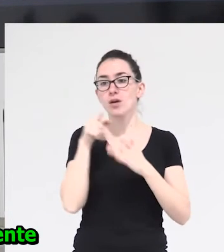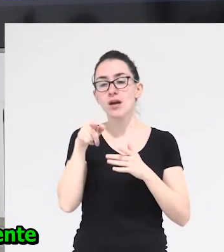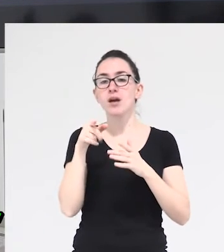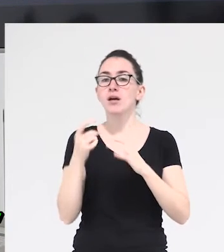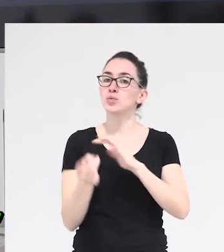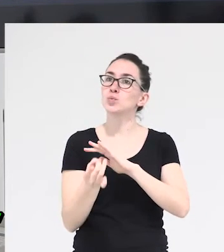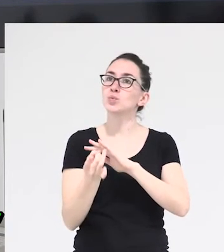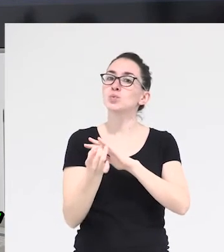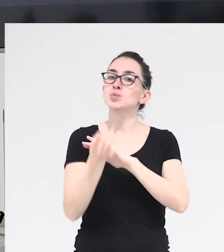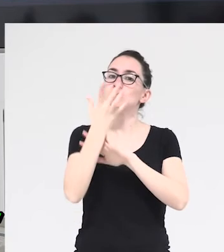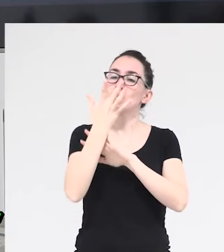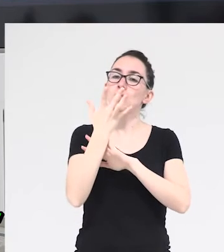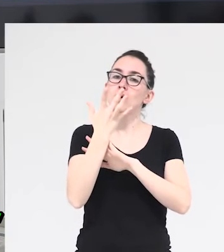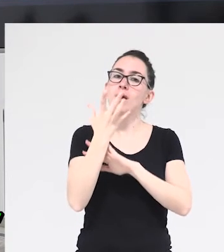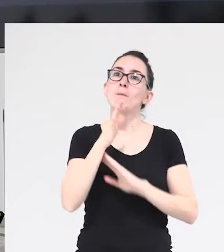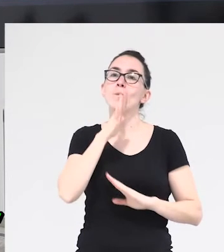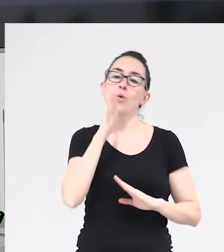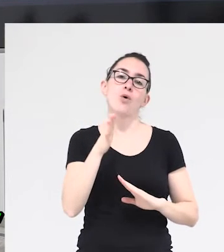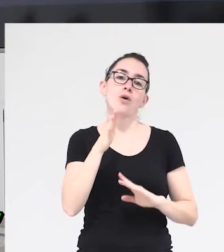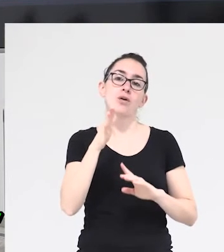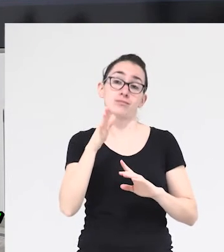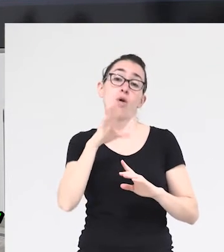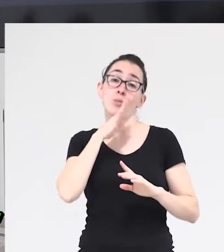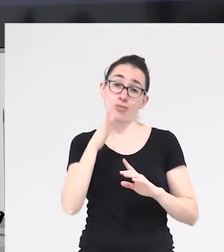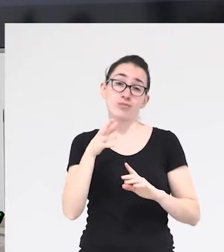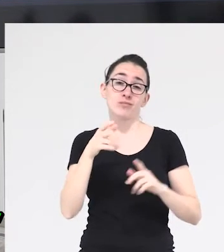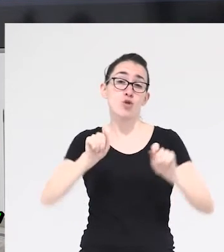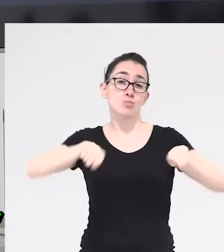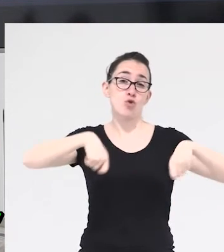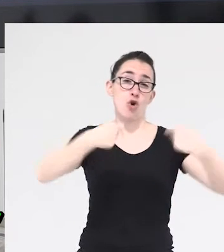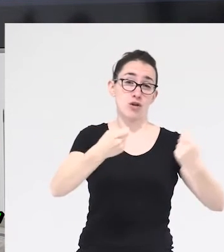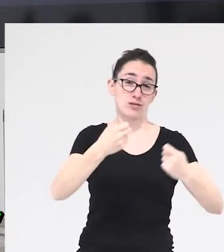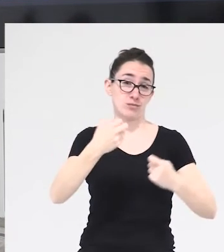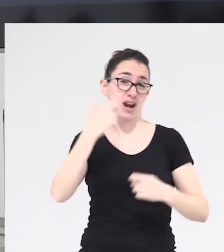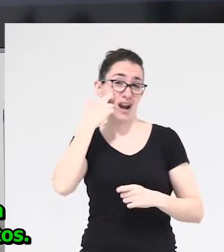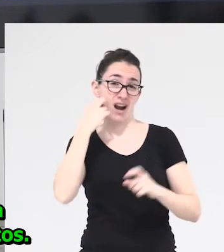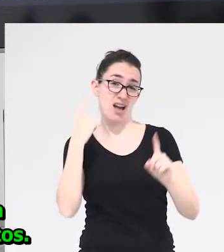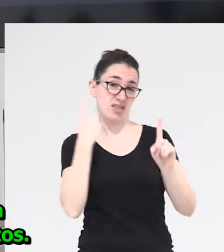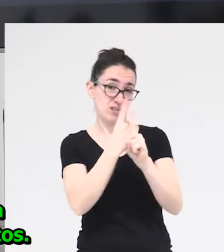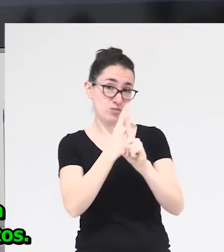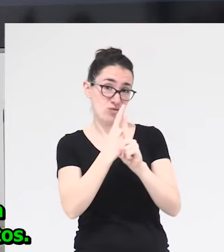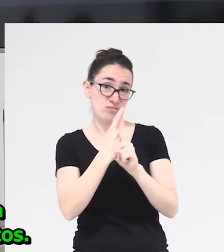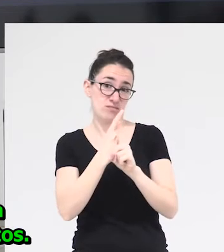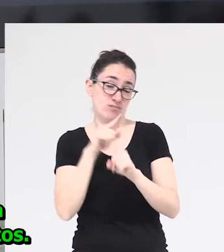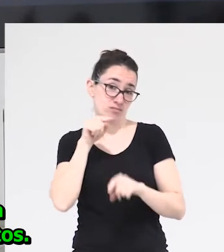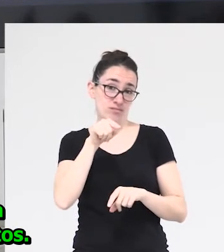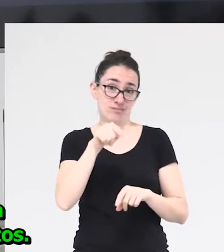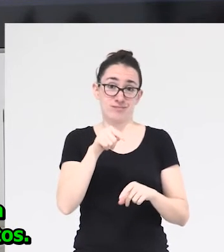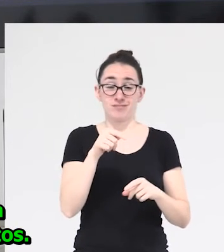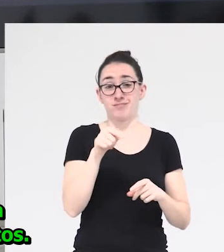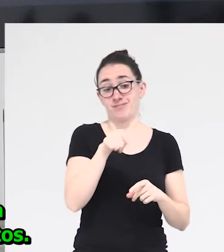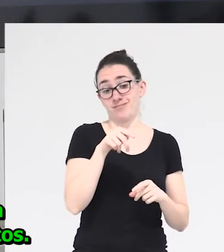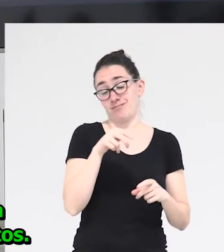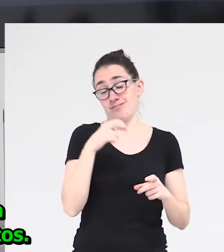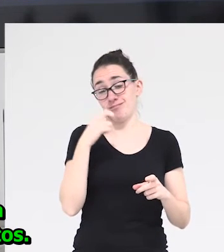surge completamente en función del racismo biológico, racismo científico, que se llamaba, o sea, que era el nombre que se le